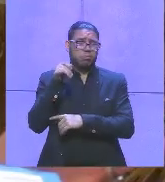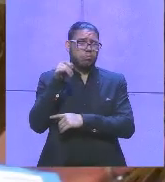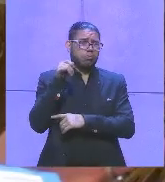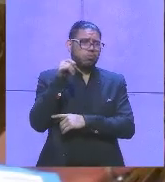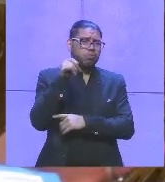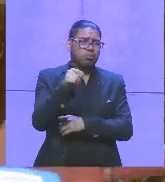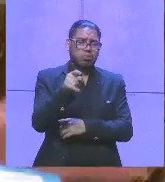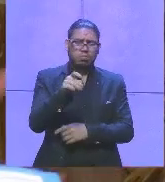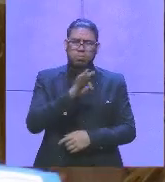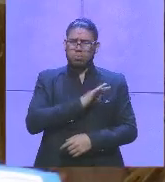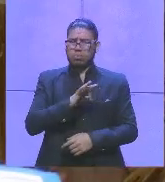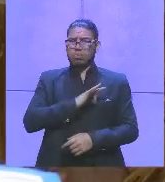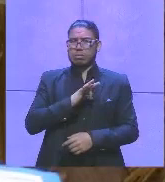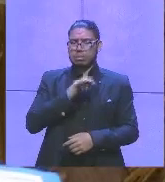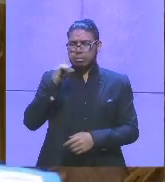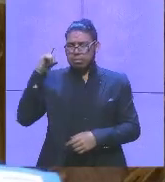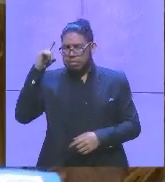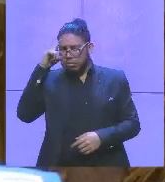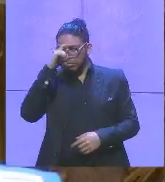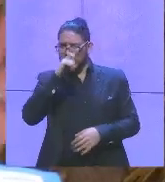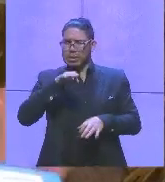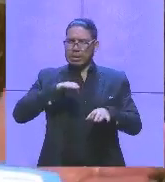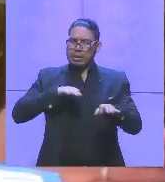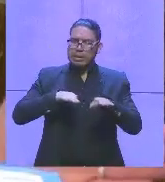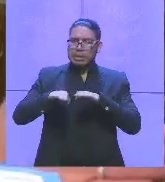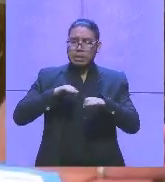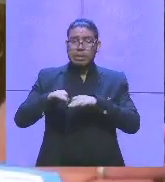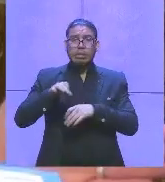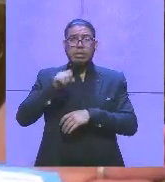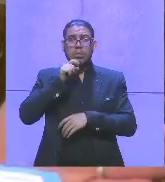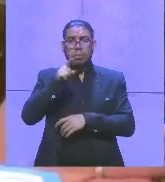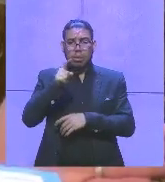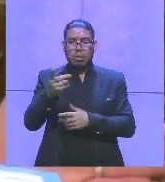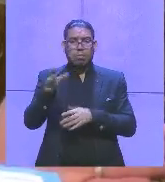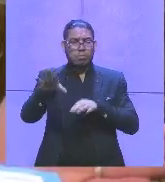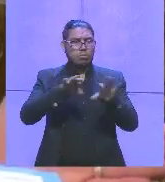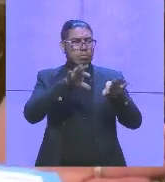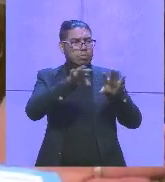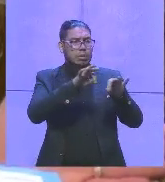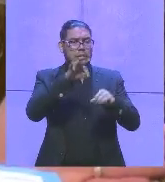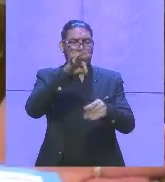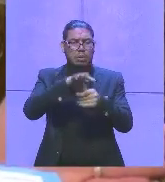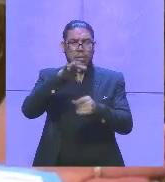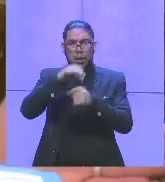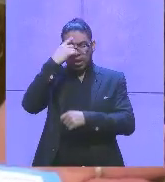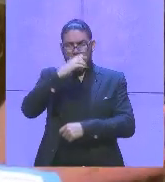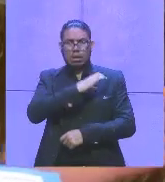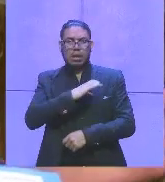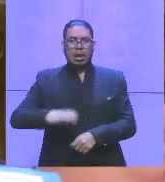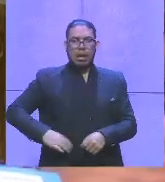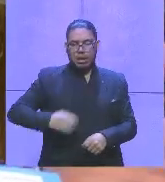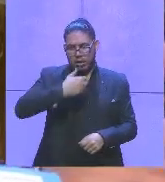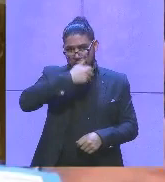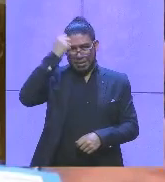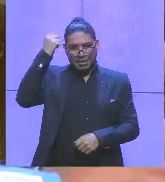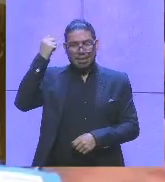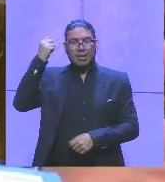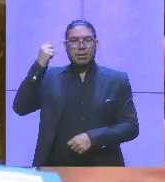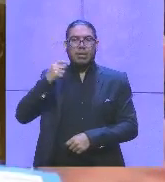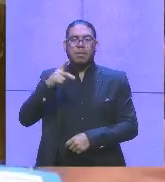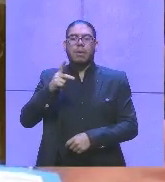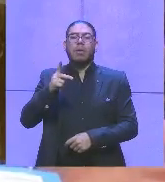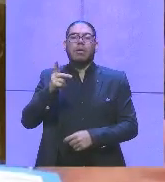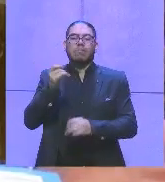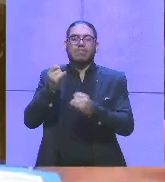puede costar llegar a juntar el apoyo ciudadano que se requiere para obtener una candidatura independiente, cuando lo logran,